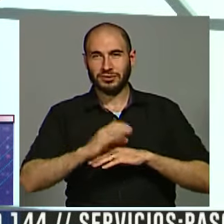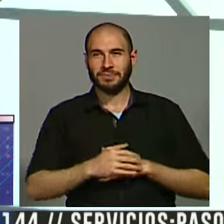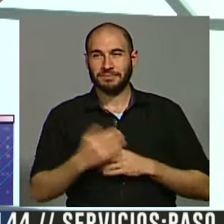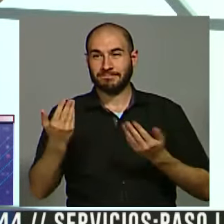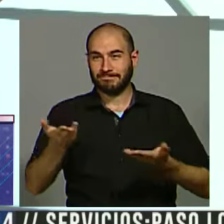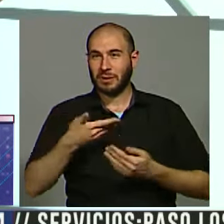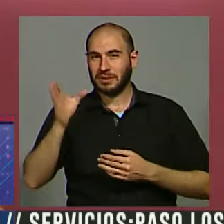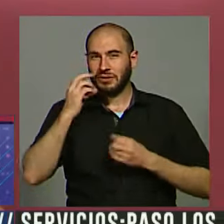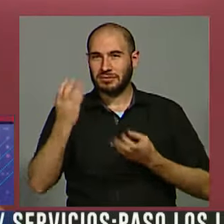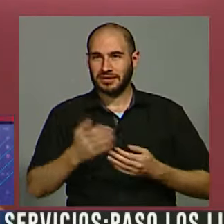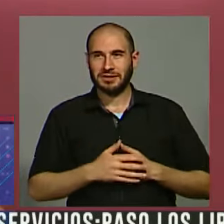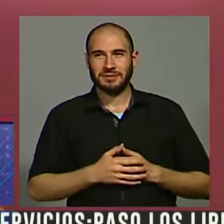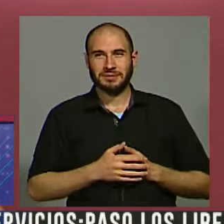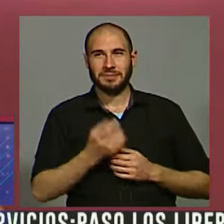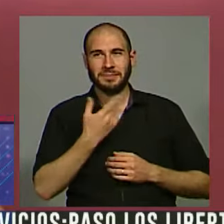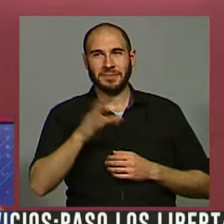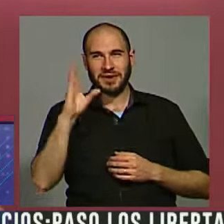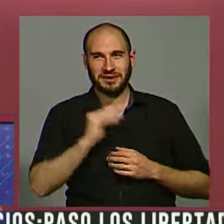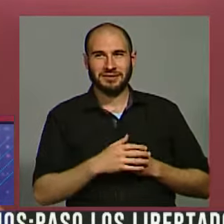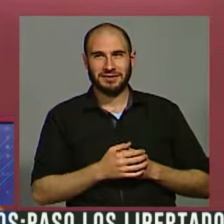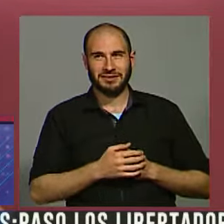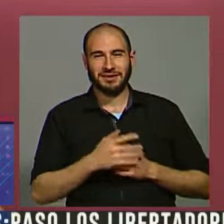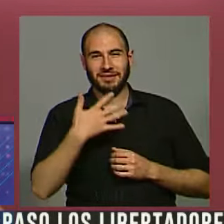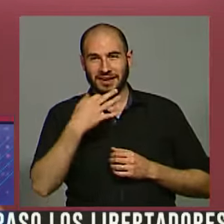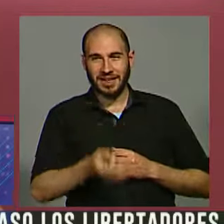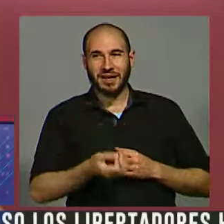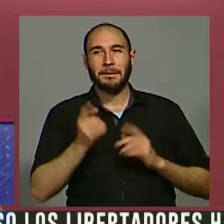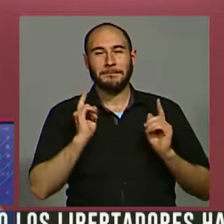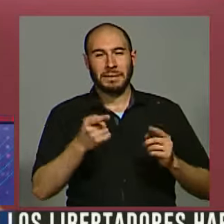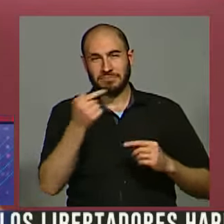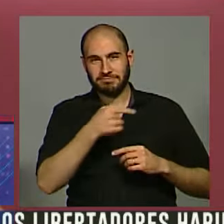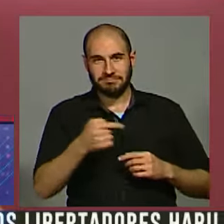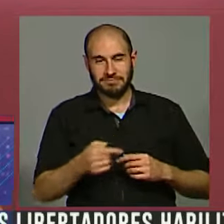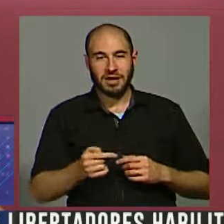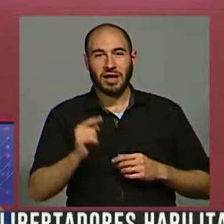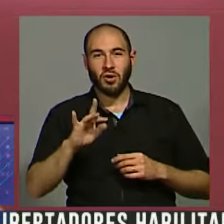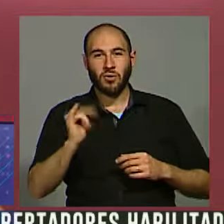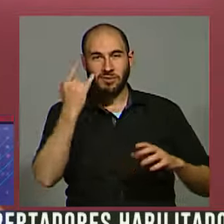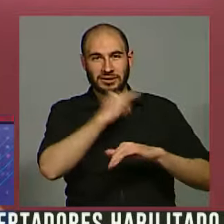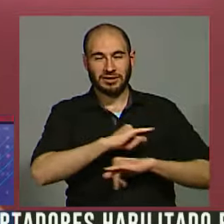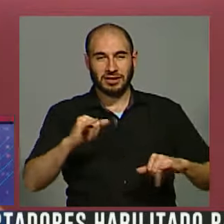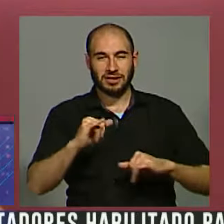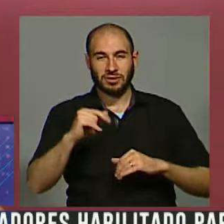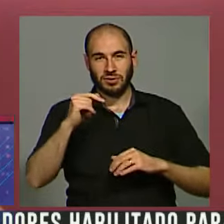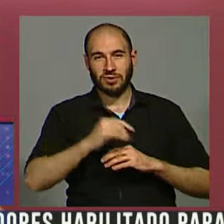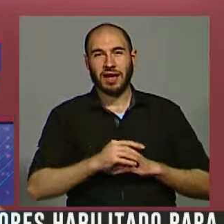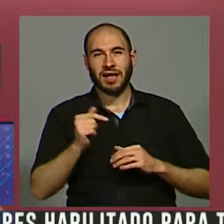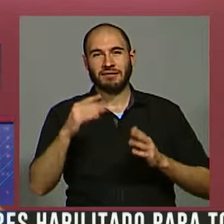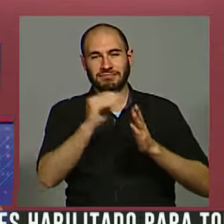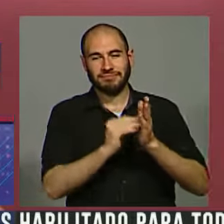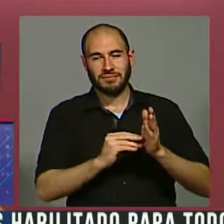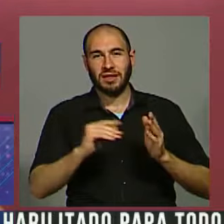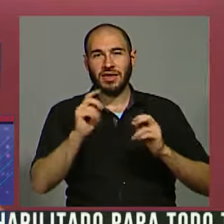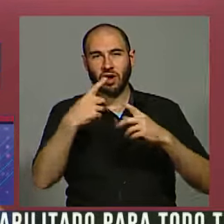Cuyo. Camila, buenas noches, ¿cómo estás? Buenas noches, chicos. Es verdad, como toda la semana, la Universidad Nacional de Cuyo cargó con una agenda llena